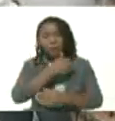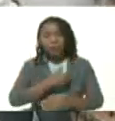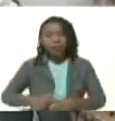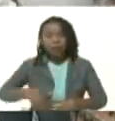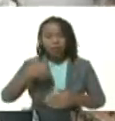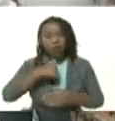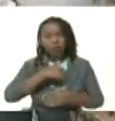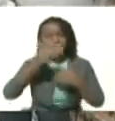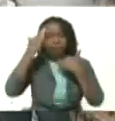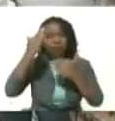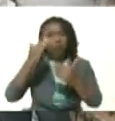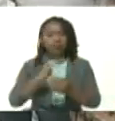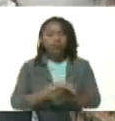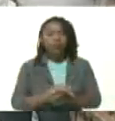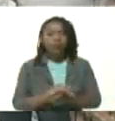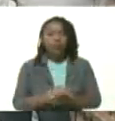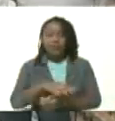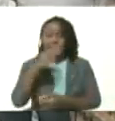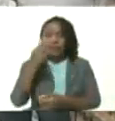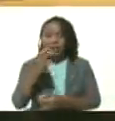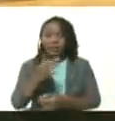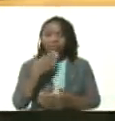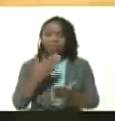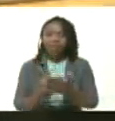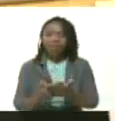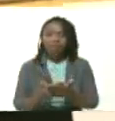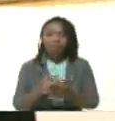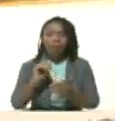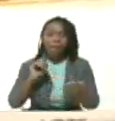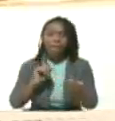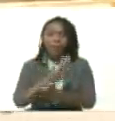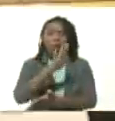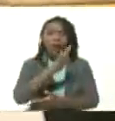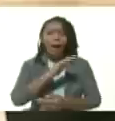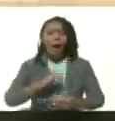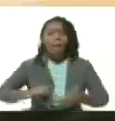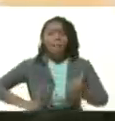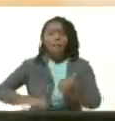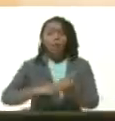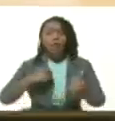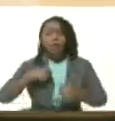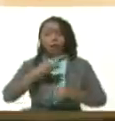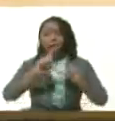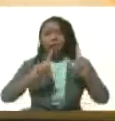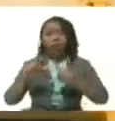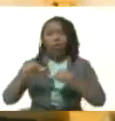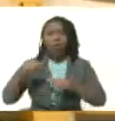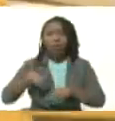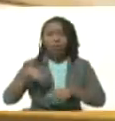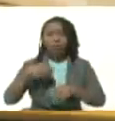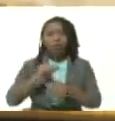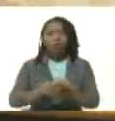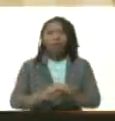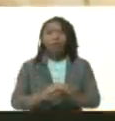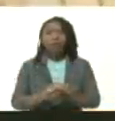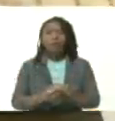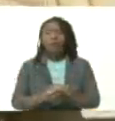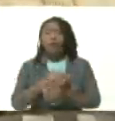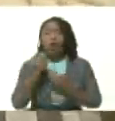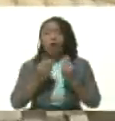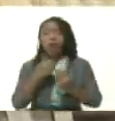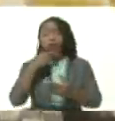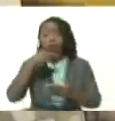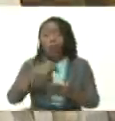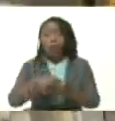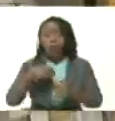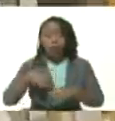nuestro de verdad agradecimiento por el impulso y el apoyo que ha dado al laboratorio SM Pharma. Como lo mencionaba el ciudadano